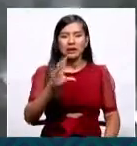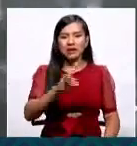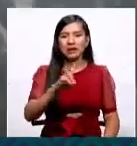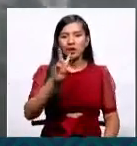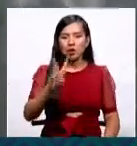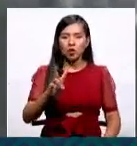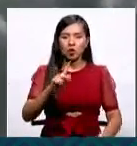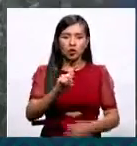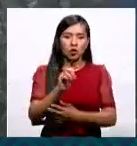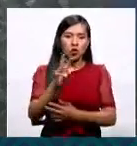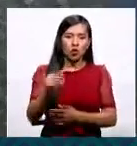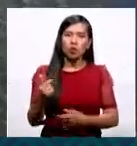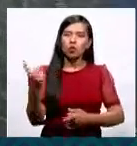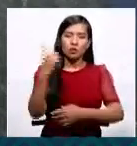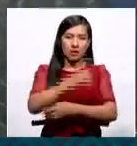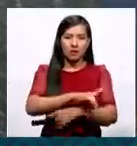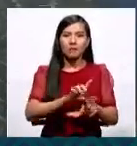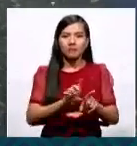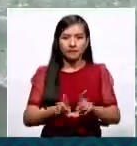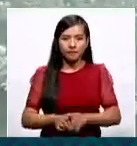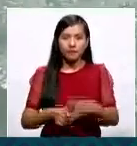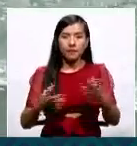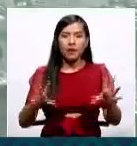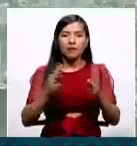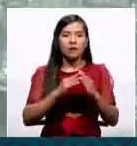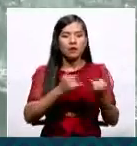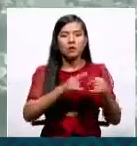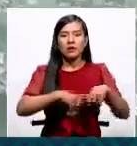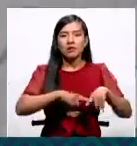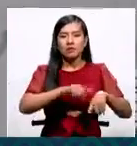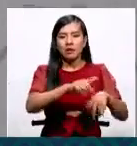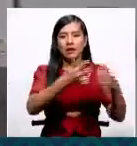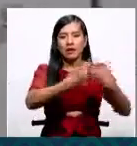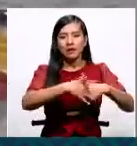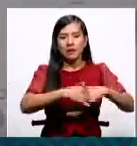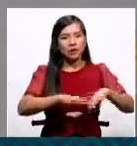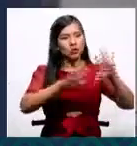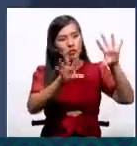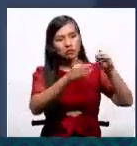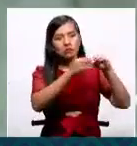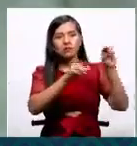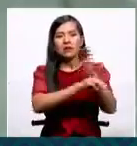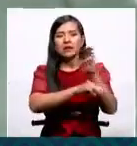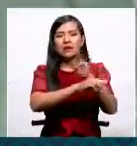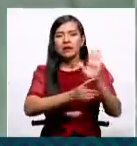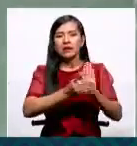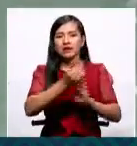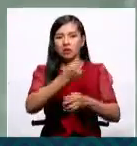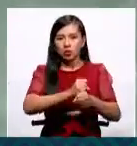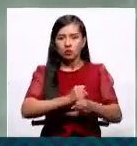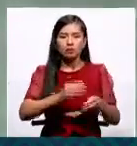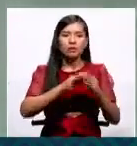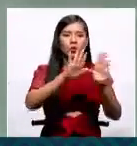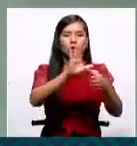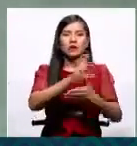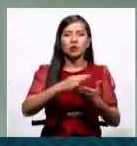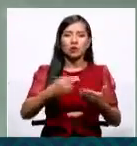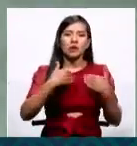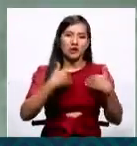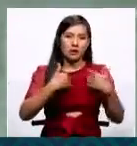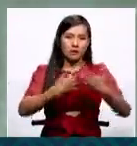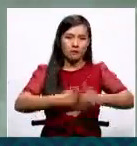toneladas métricas por jornada. Envibol es una empresa dependiente del Ministerio de Desarrollo Productivo. Actualmente tiene instalada en Chuquisaca una planta industrial